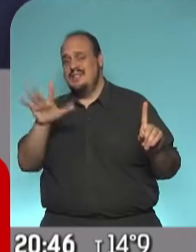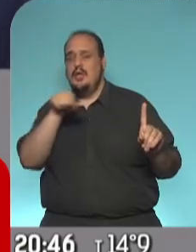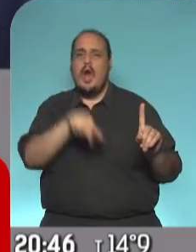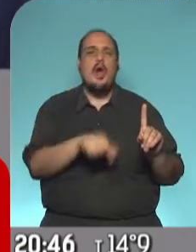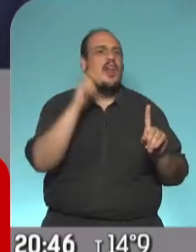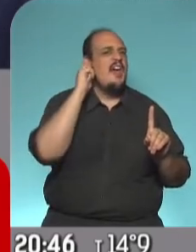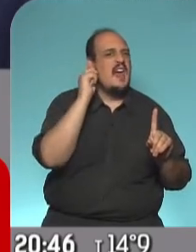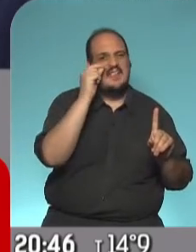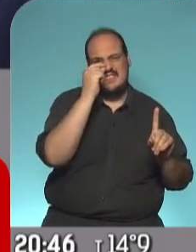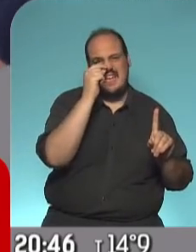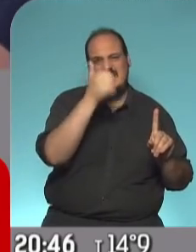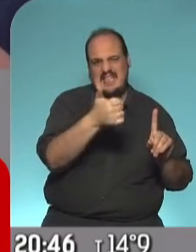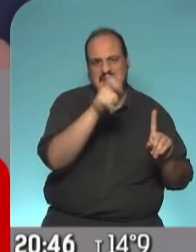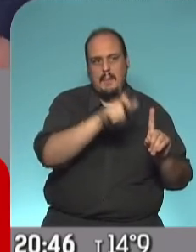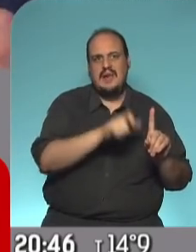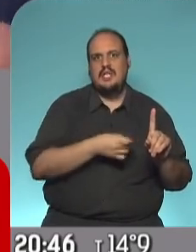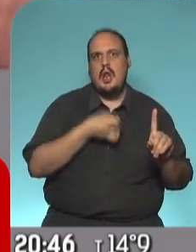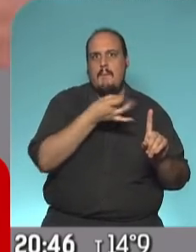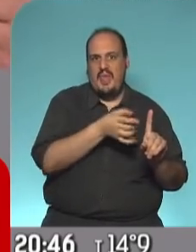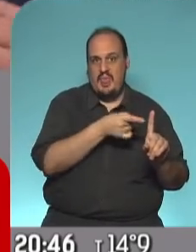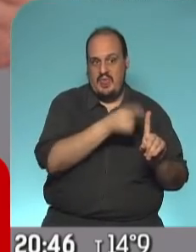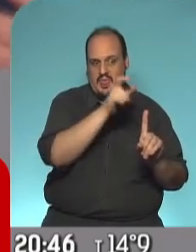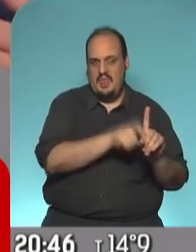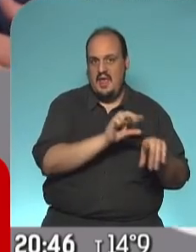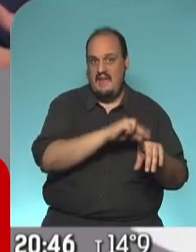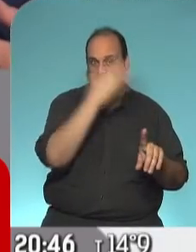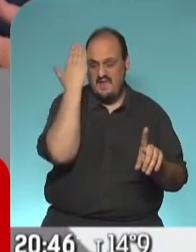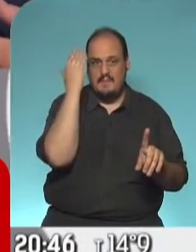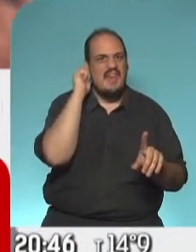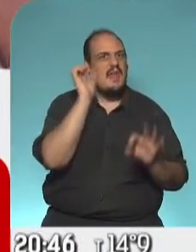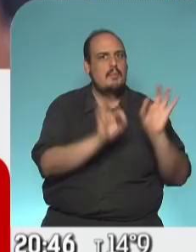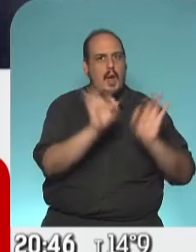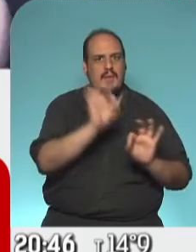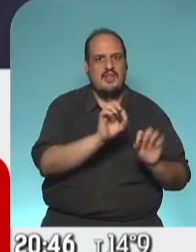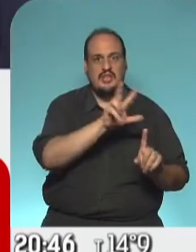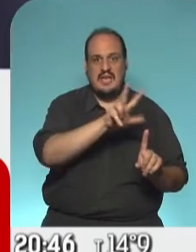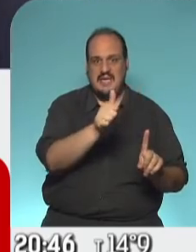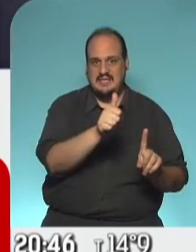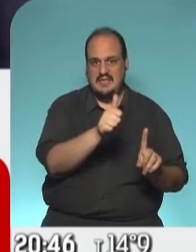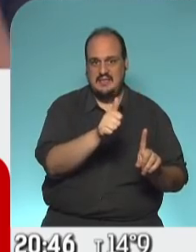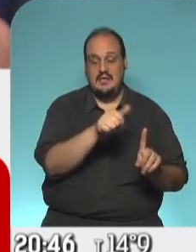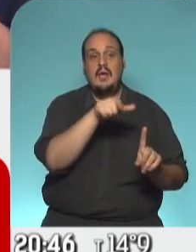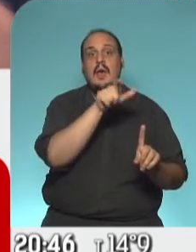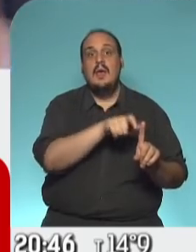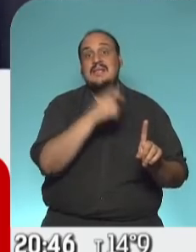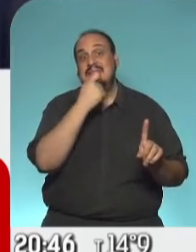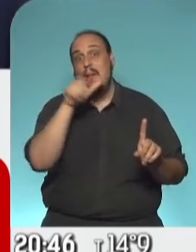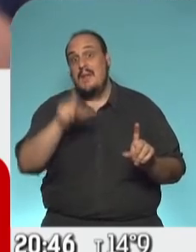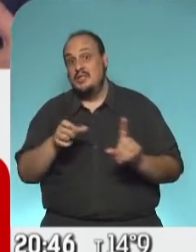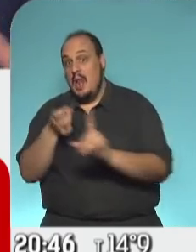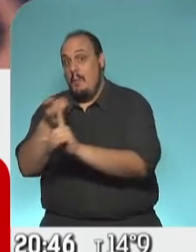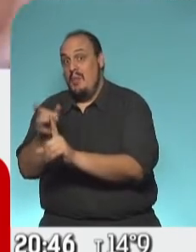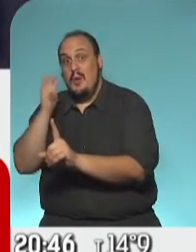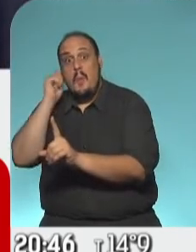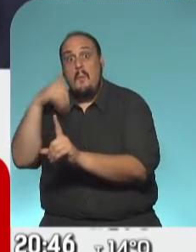36 años de edad mediana de afectación. Claramente cuando a la población afectada tiene mayor edad y mayores factores